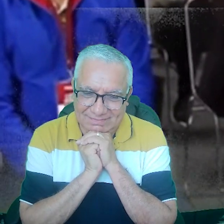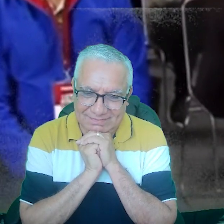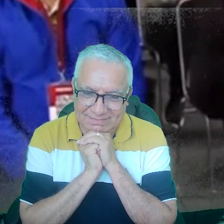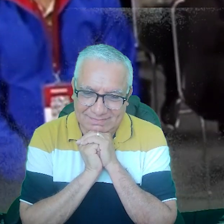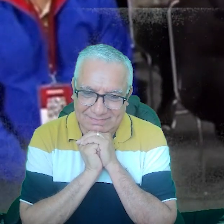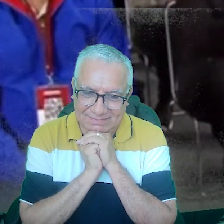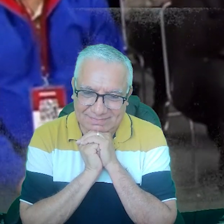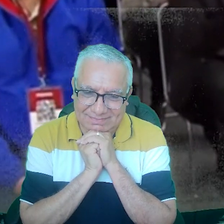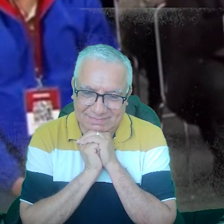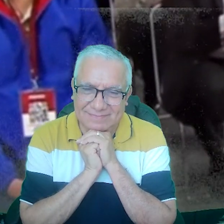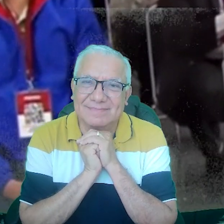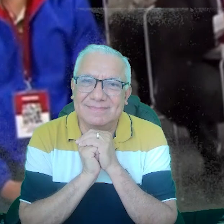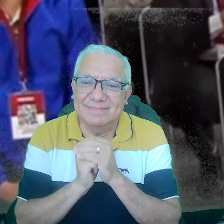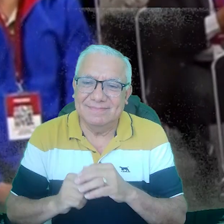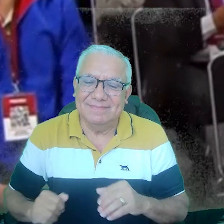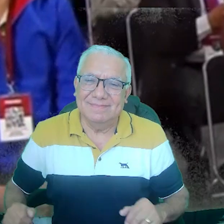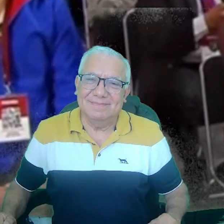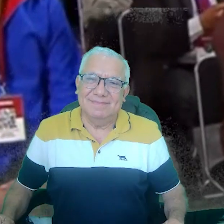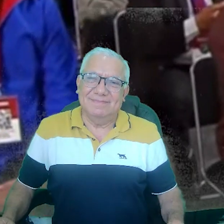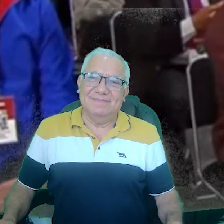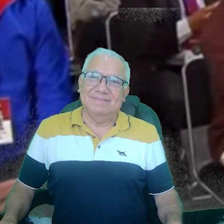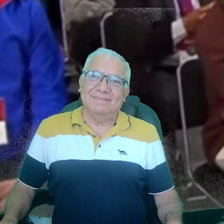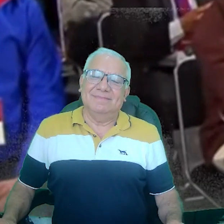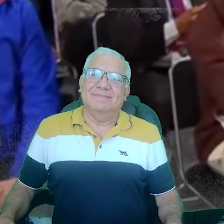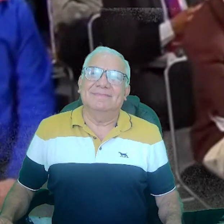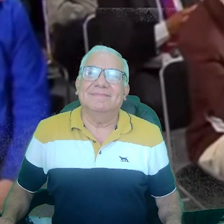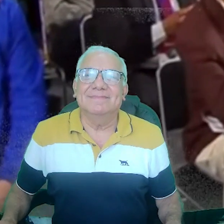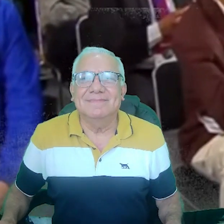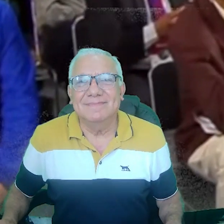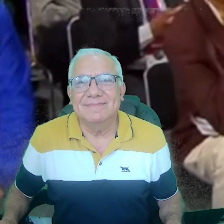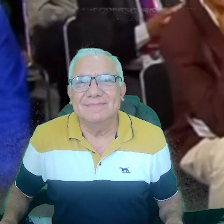El Reforma ha hecho reportajes,